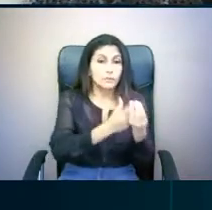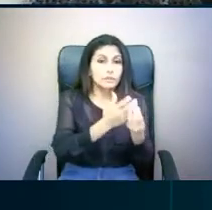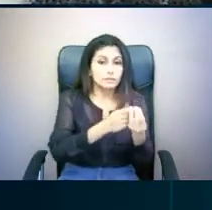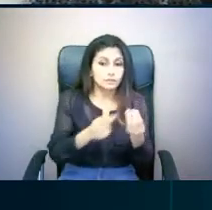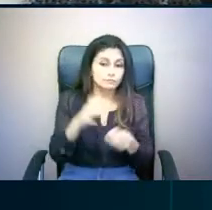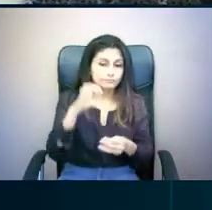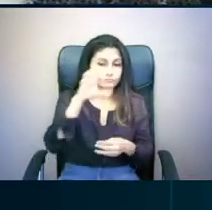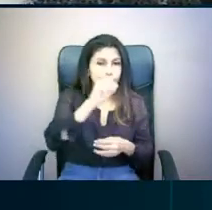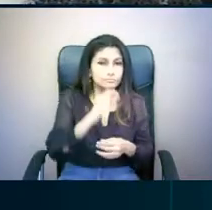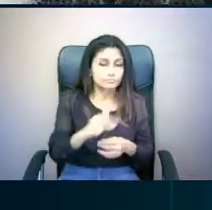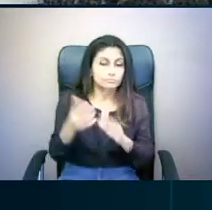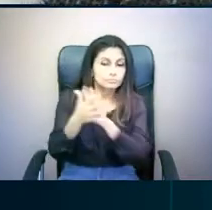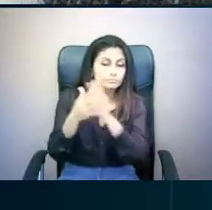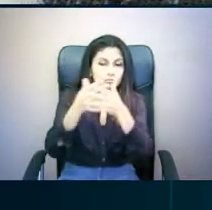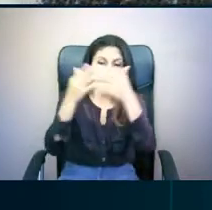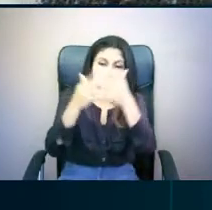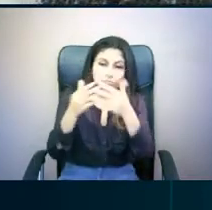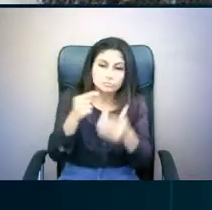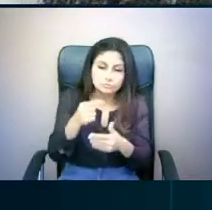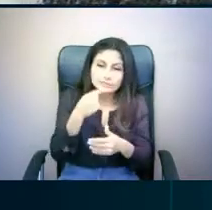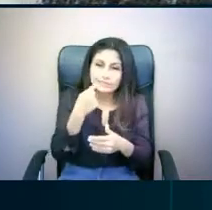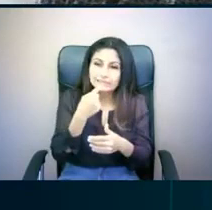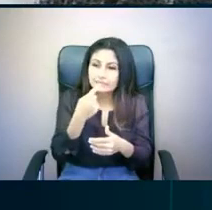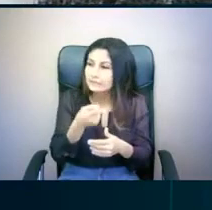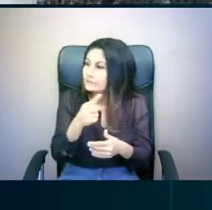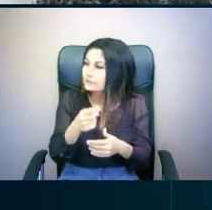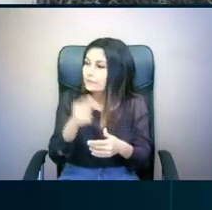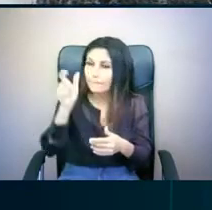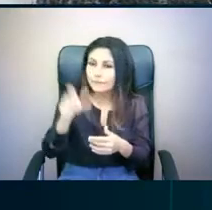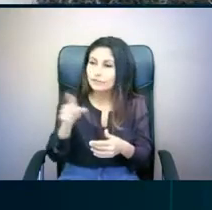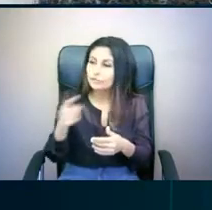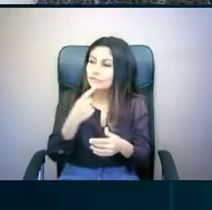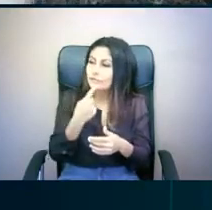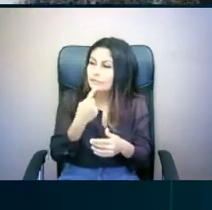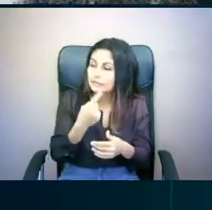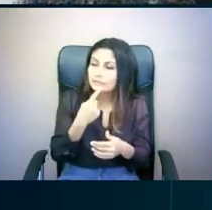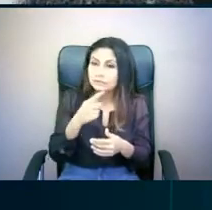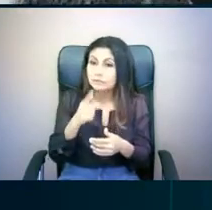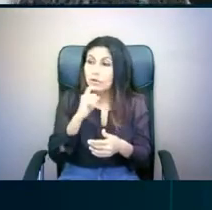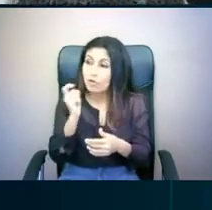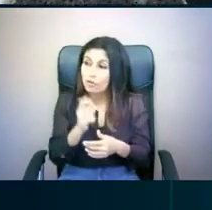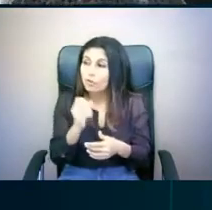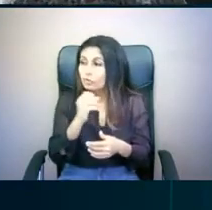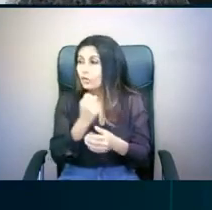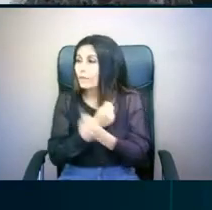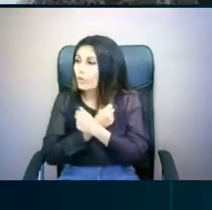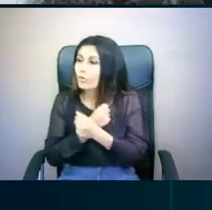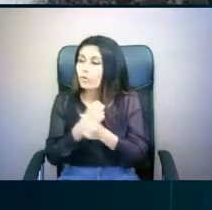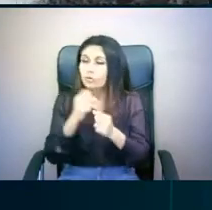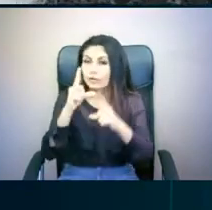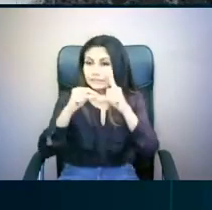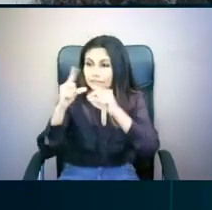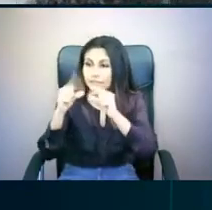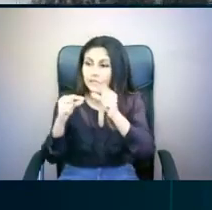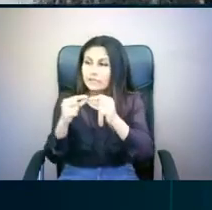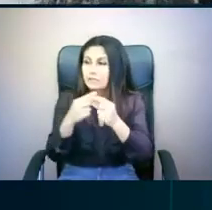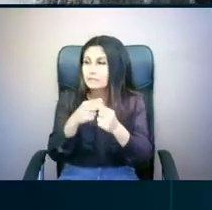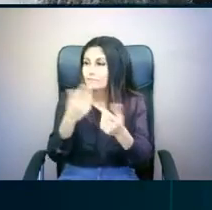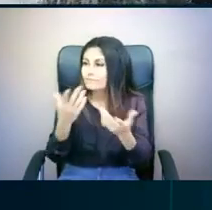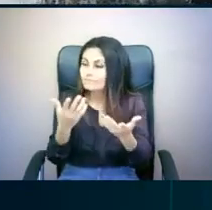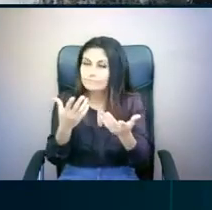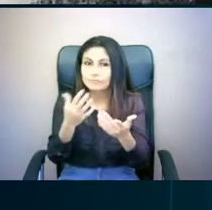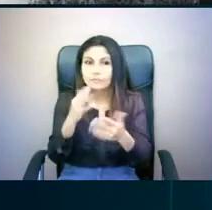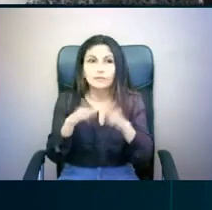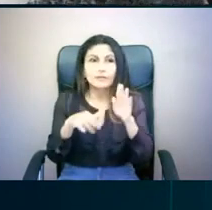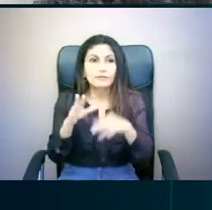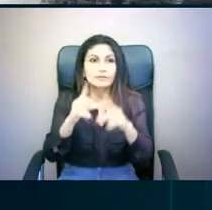de mirar las reseñas, ellos saber qué es lo que están tratando de establecer los usuarios. Porque muchas veces, de pronto, las estrellitas que sean, las estrellitas,